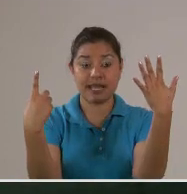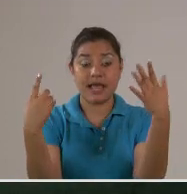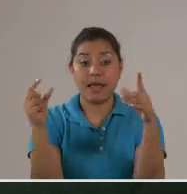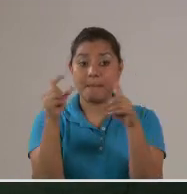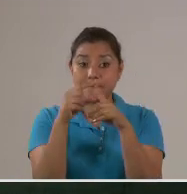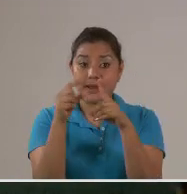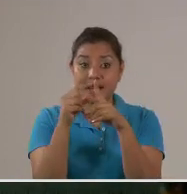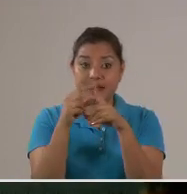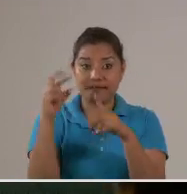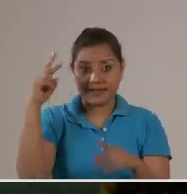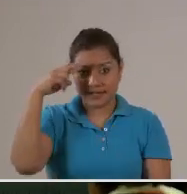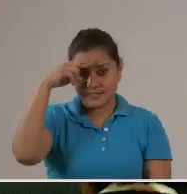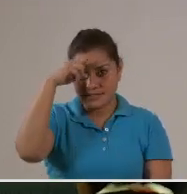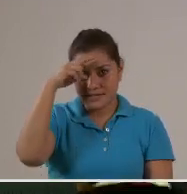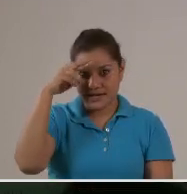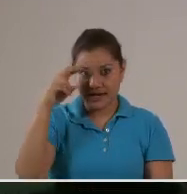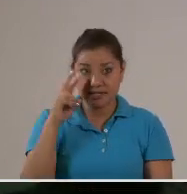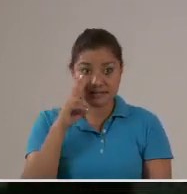plantear